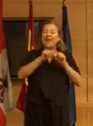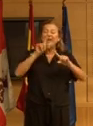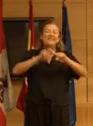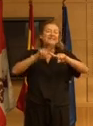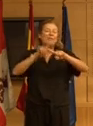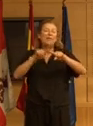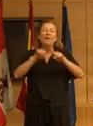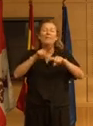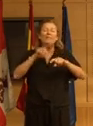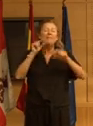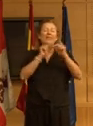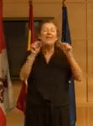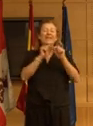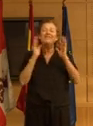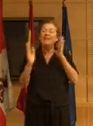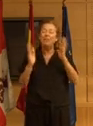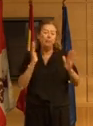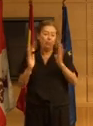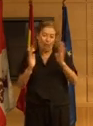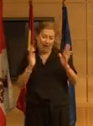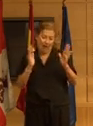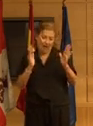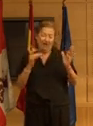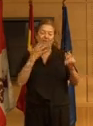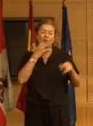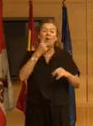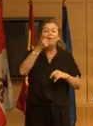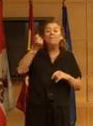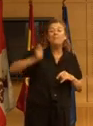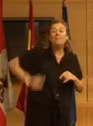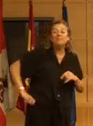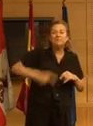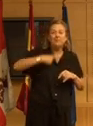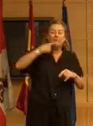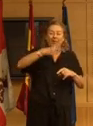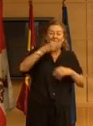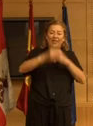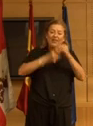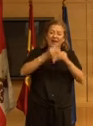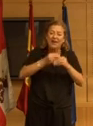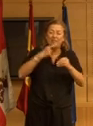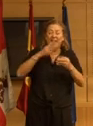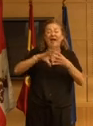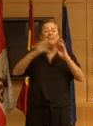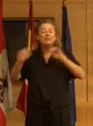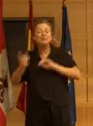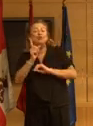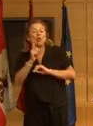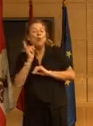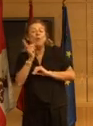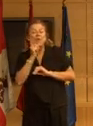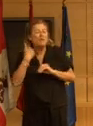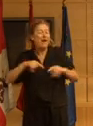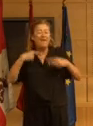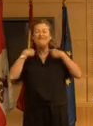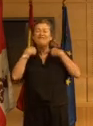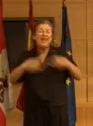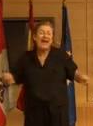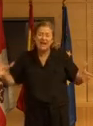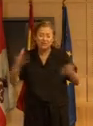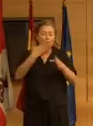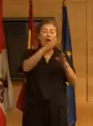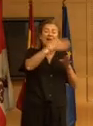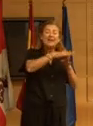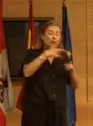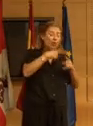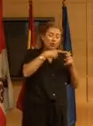medida temporal, iniciada por un profesional facultativo, aplicable únicamente cuando hayan fracasado el resto